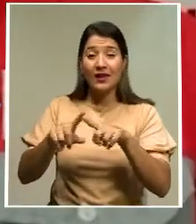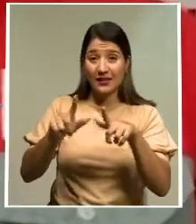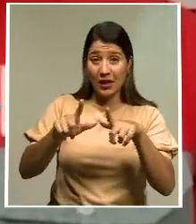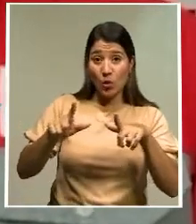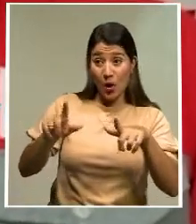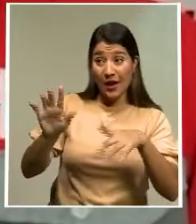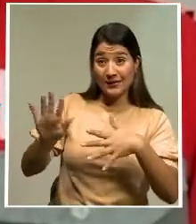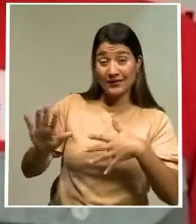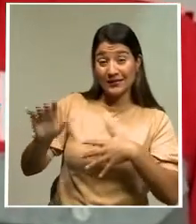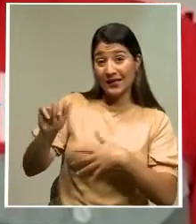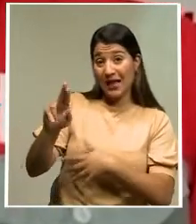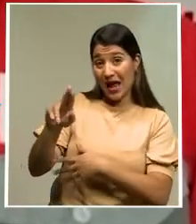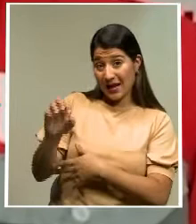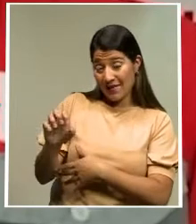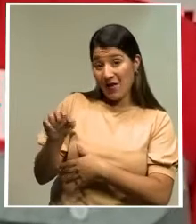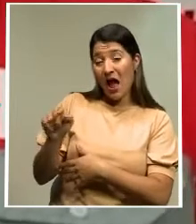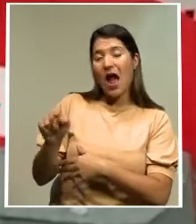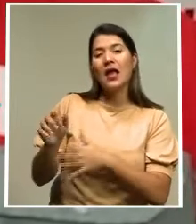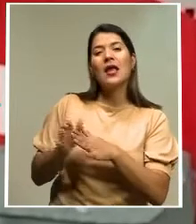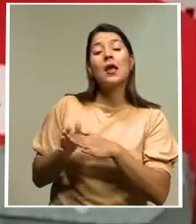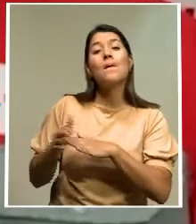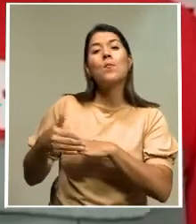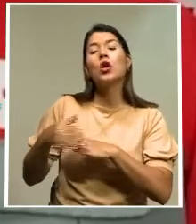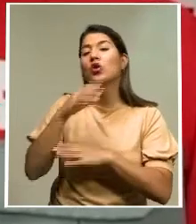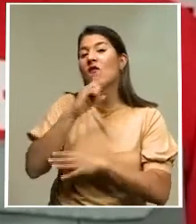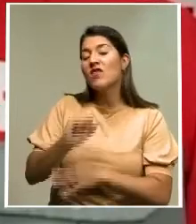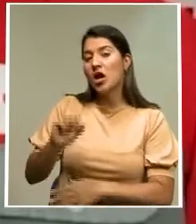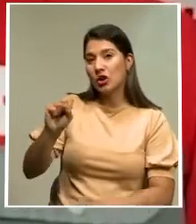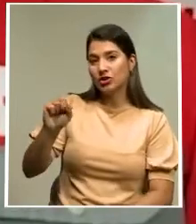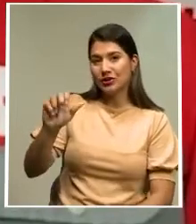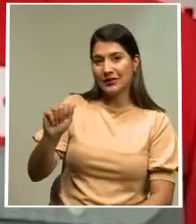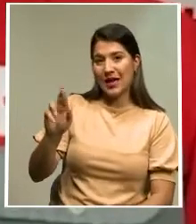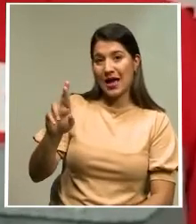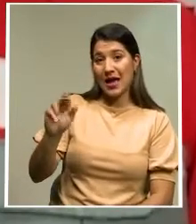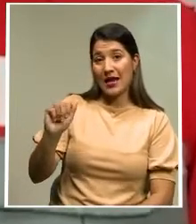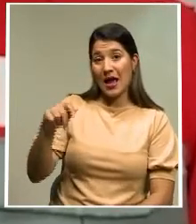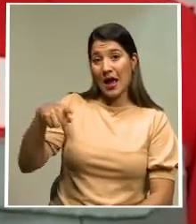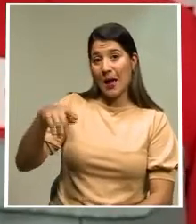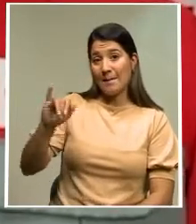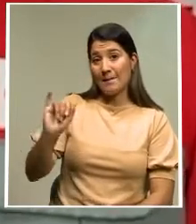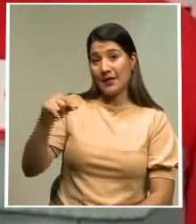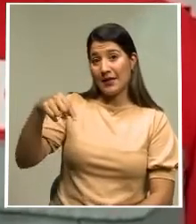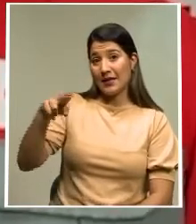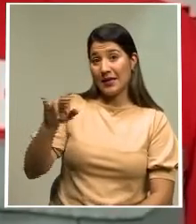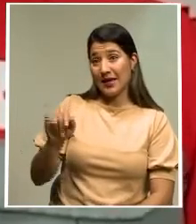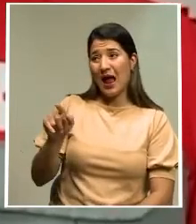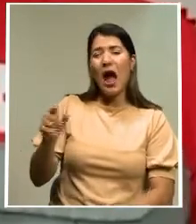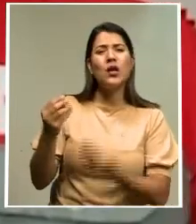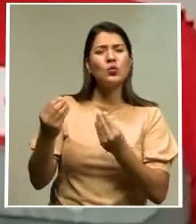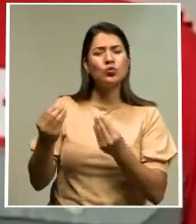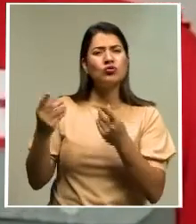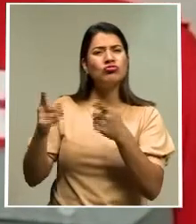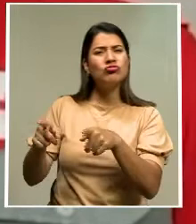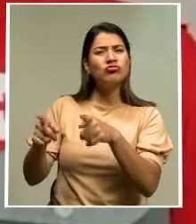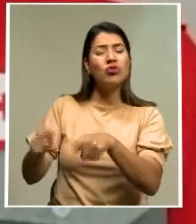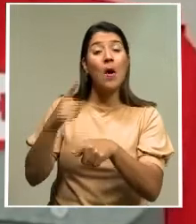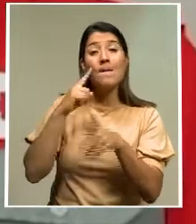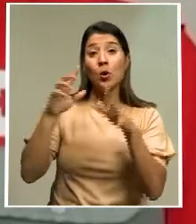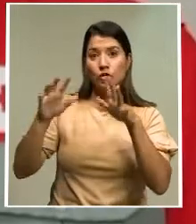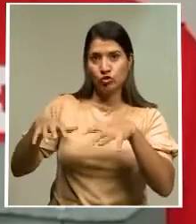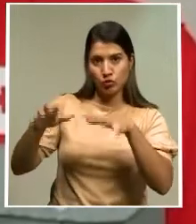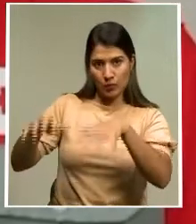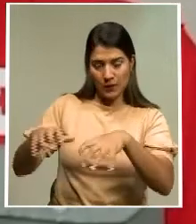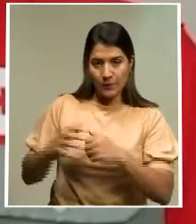Viejo, Sarapiquí, donde reportaban gran cantidad de incidentes producto de estas lluvias. hemos estado en el campo